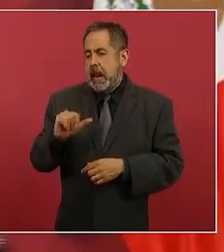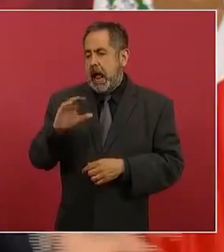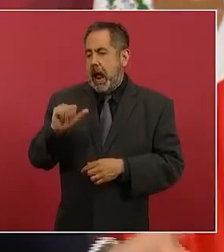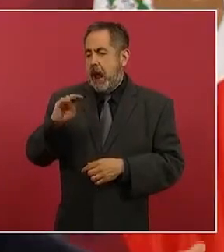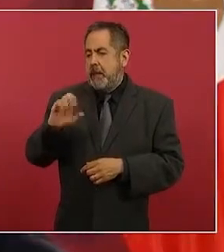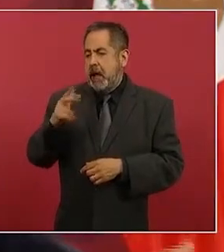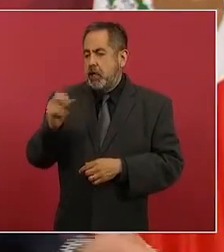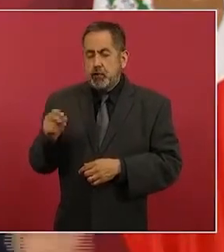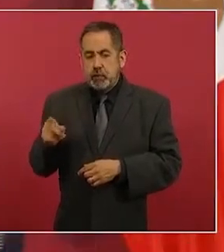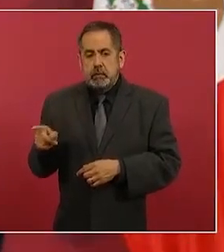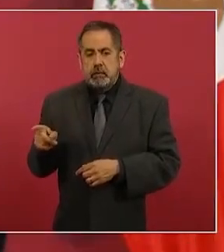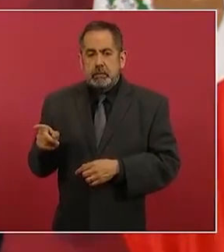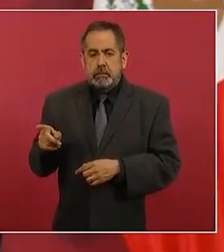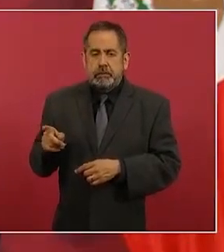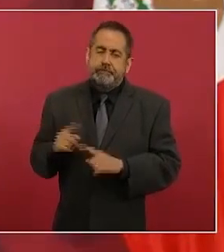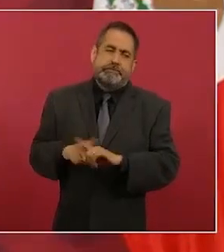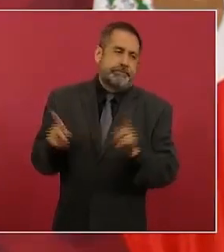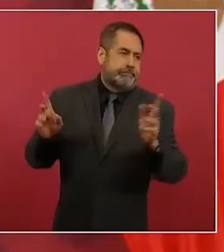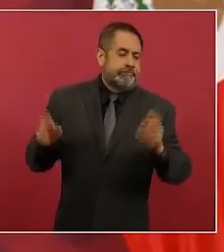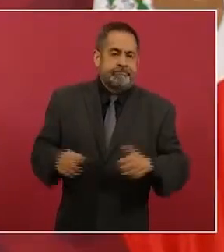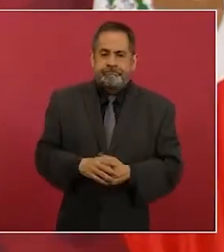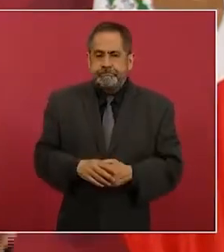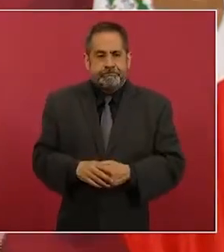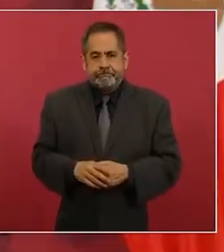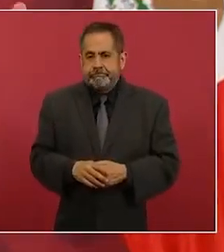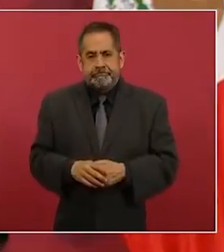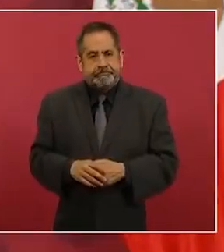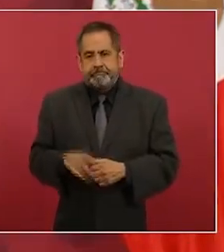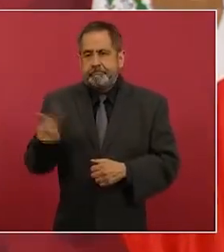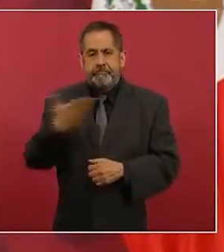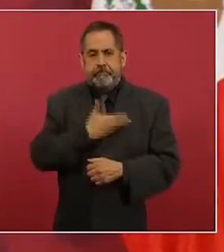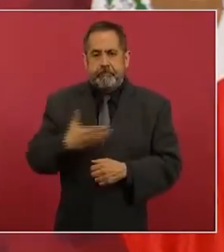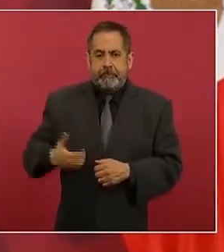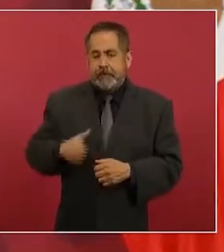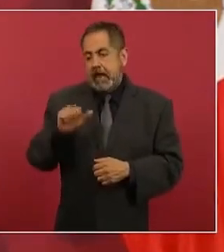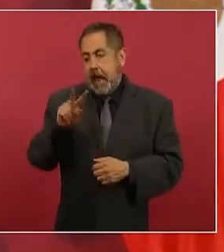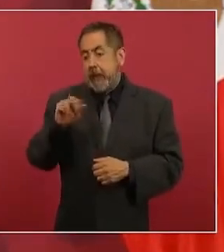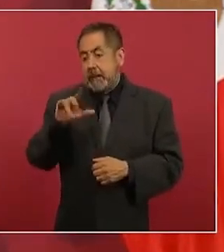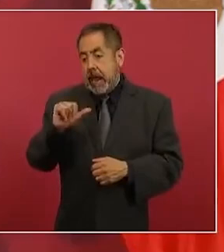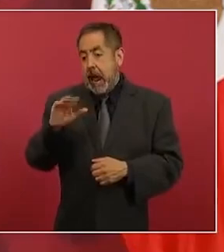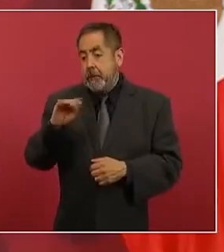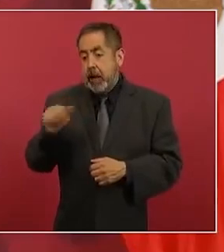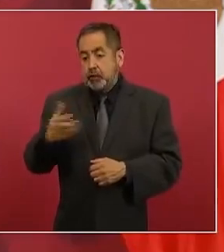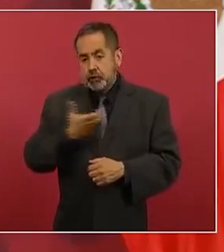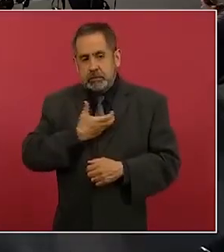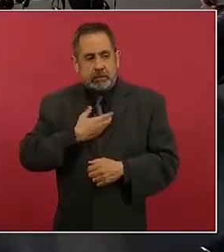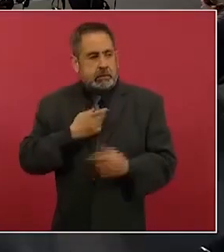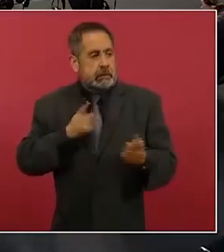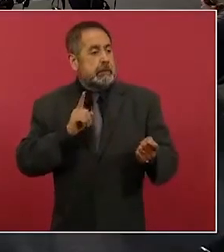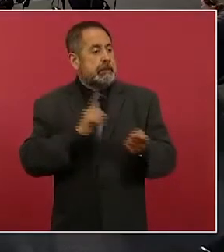y ya no es lo mismo, porque el presidente Ávila Camacho negocia